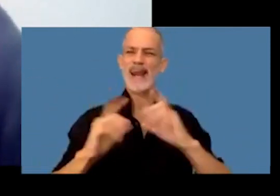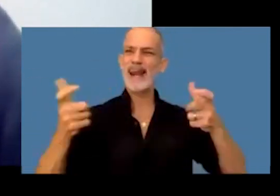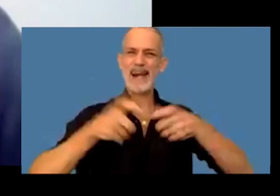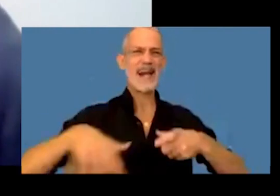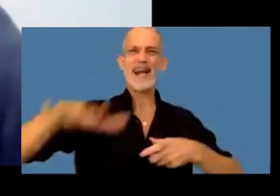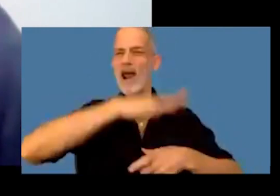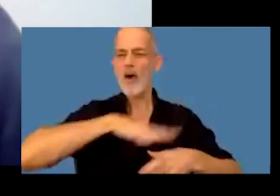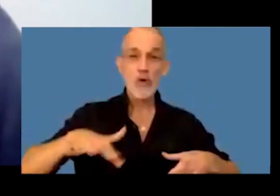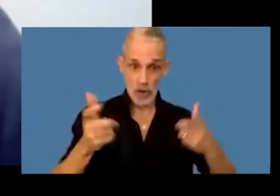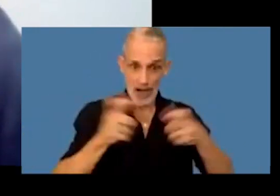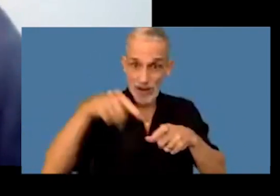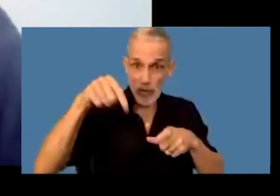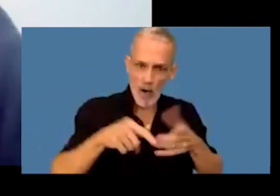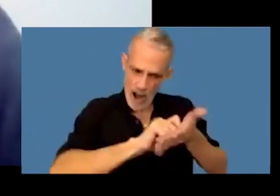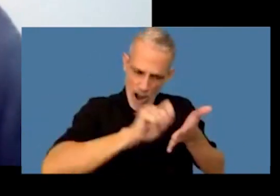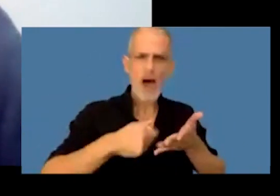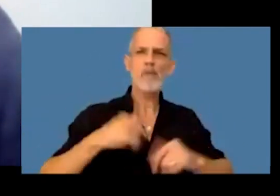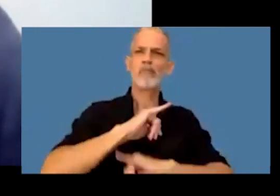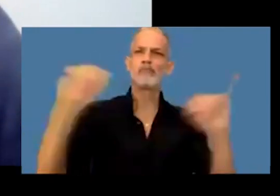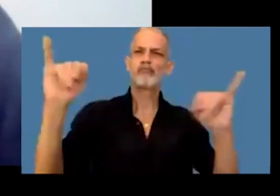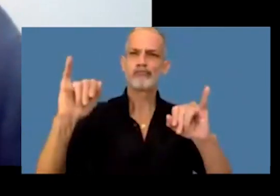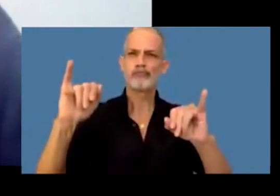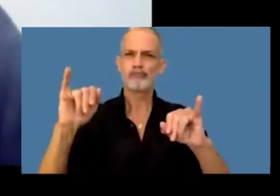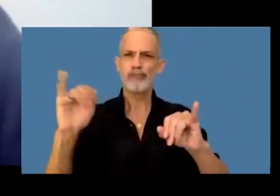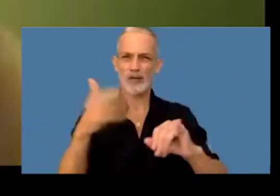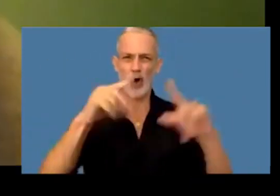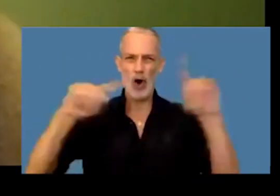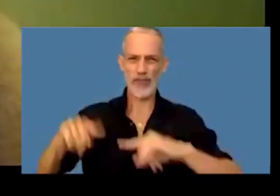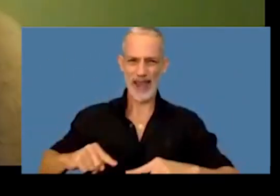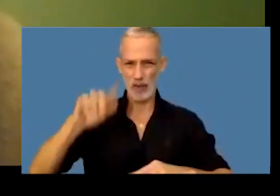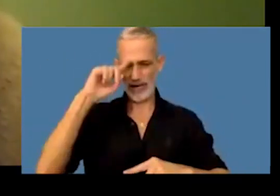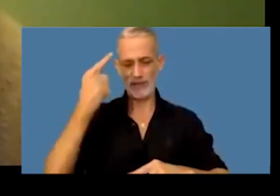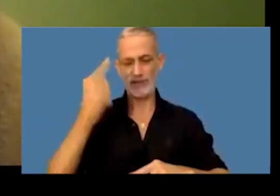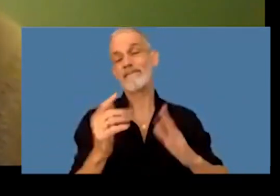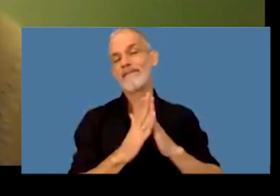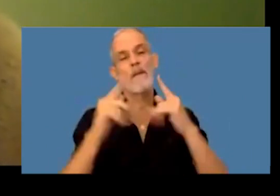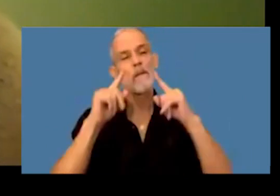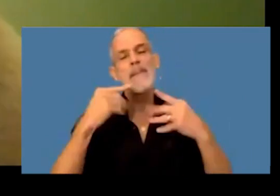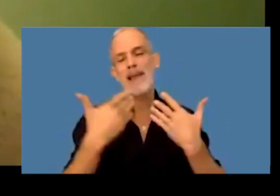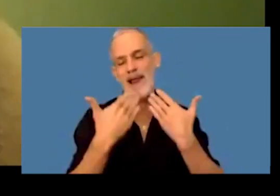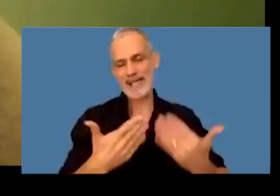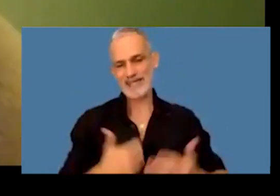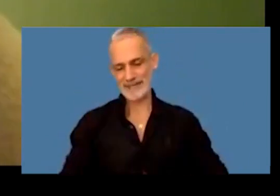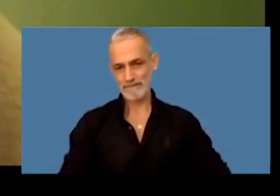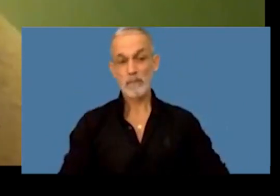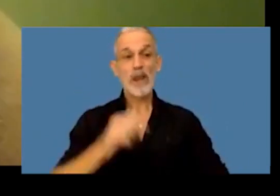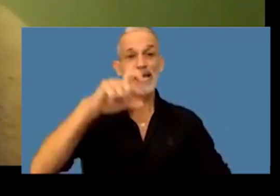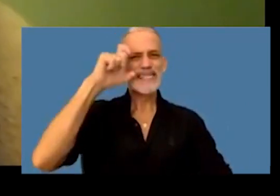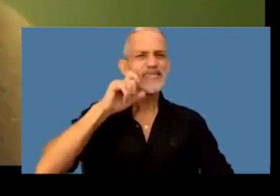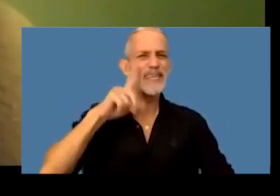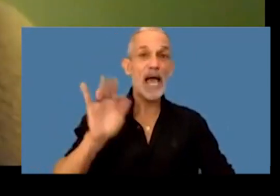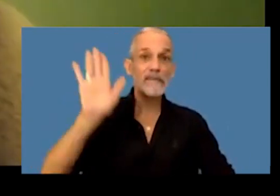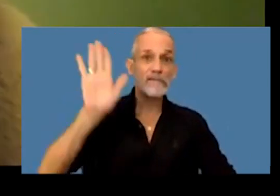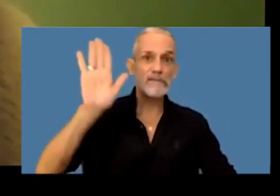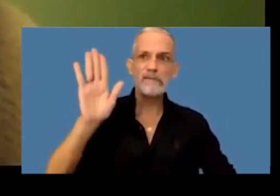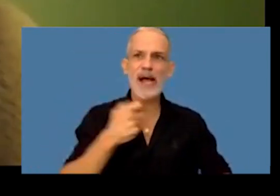de hoy, lo voy a transmitir. Ay, infinitas gracias. Cecilia Russo está con la mano levantada. No sé si vos querías hacer